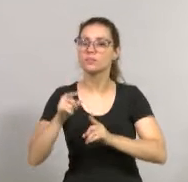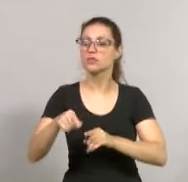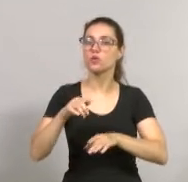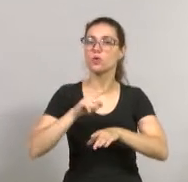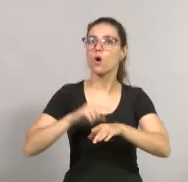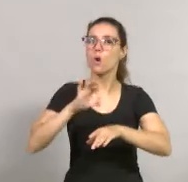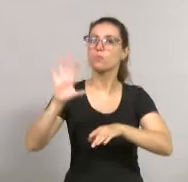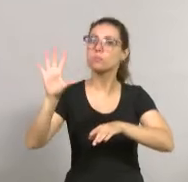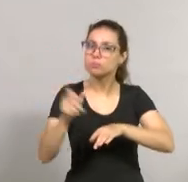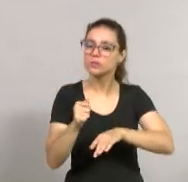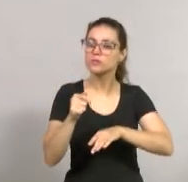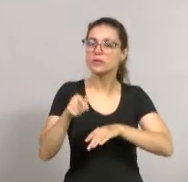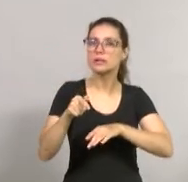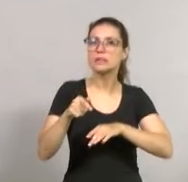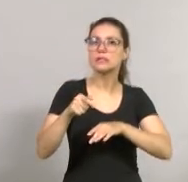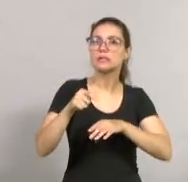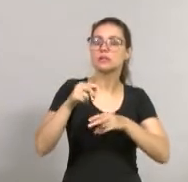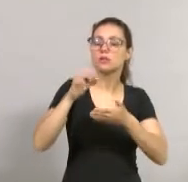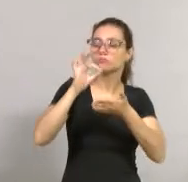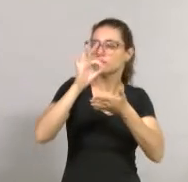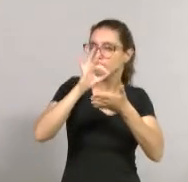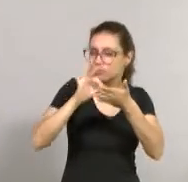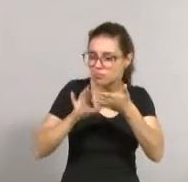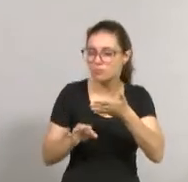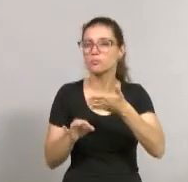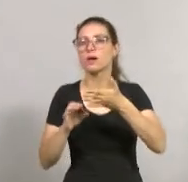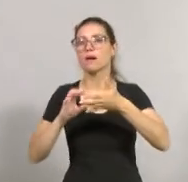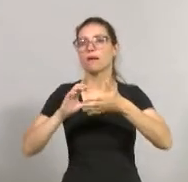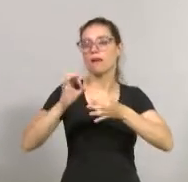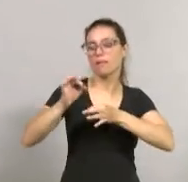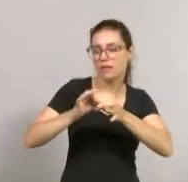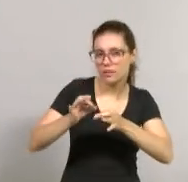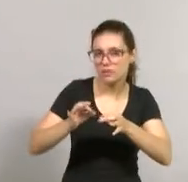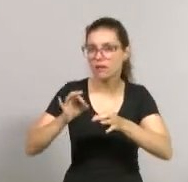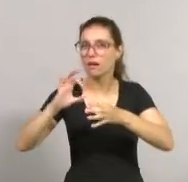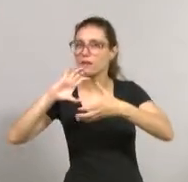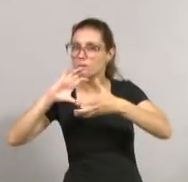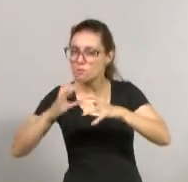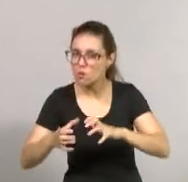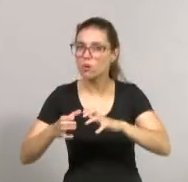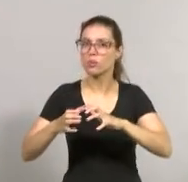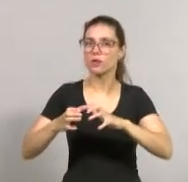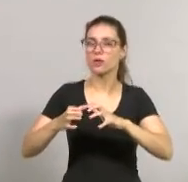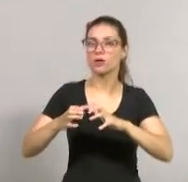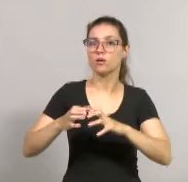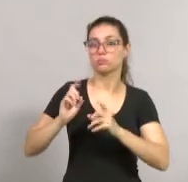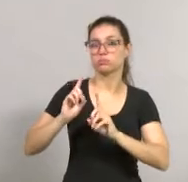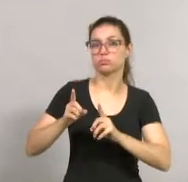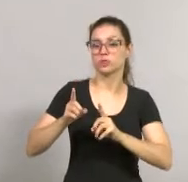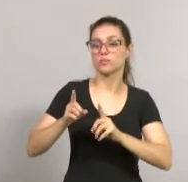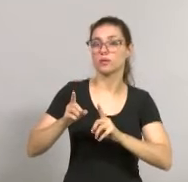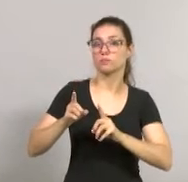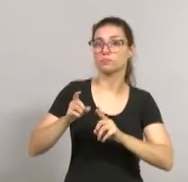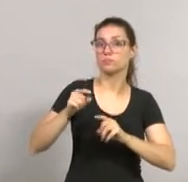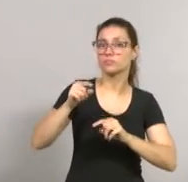oportunidad para revisar enfoques, estrategias y sobre todo apostar a cómo